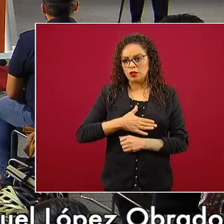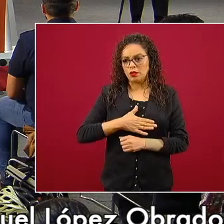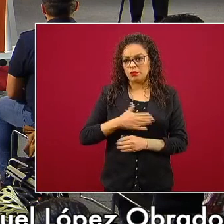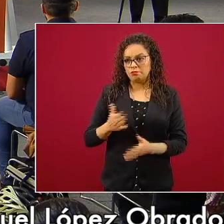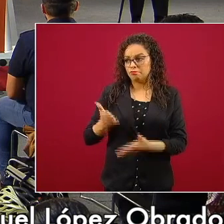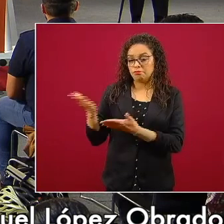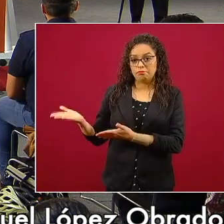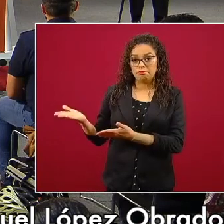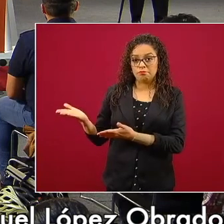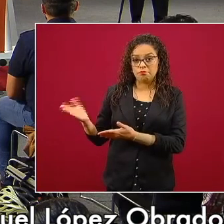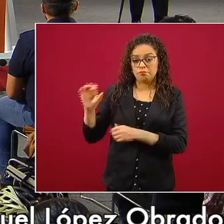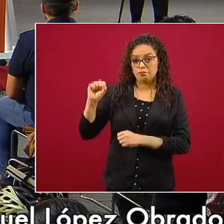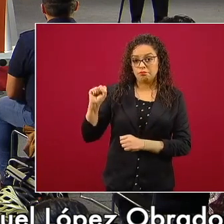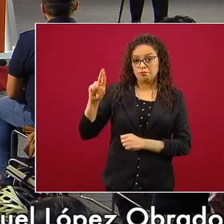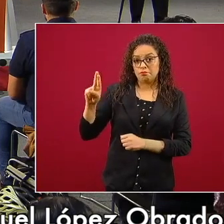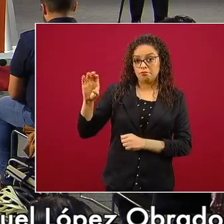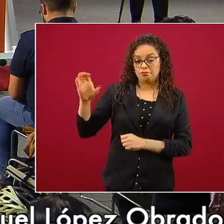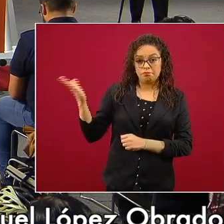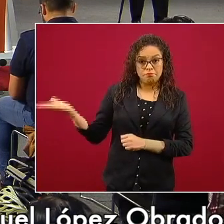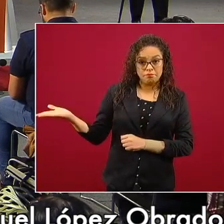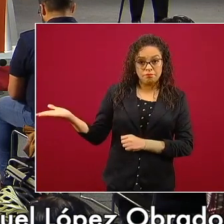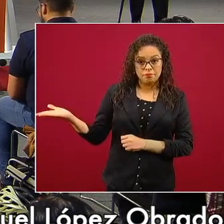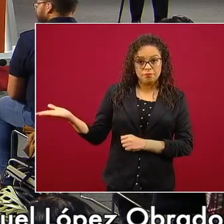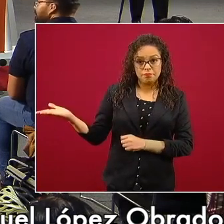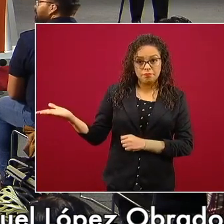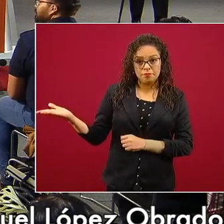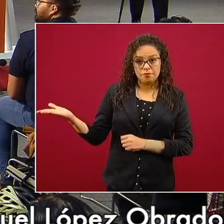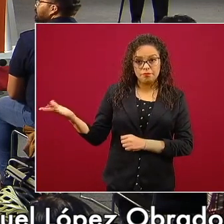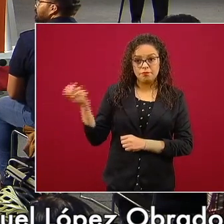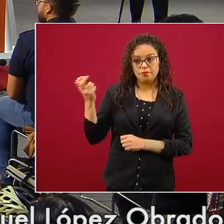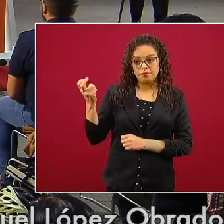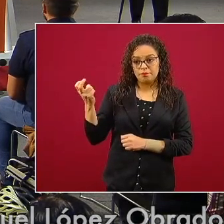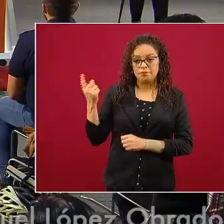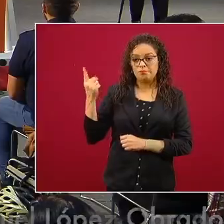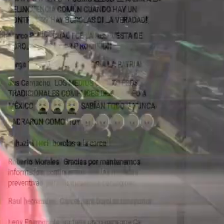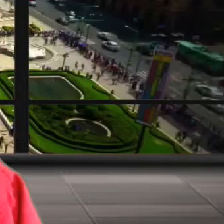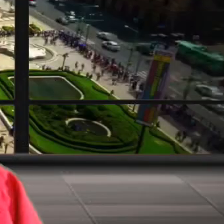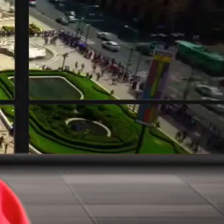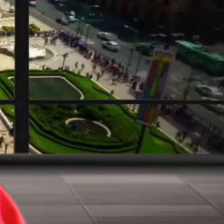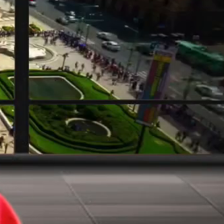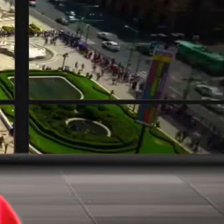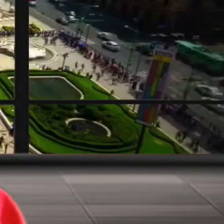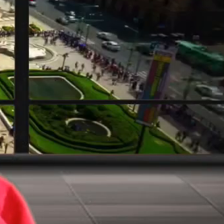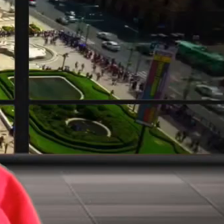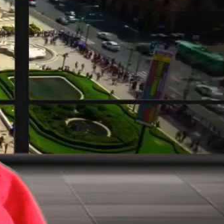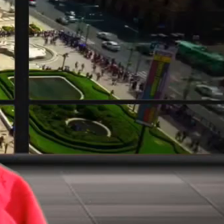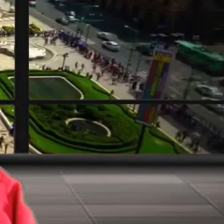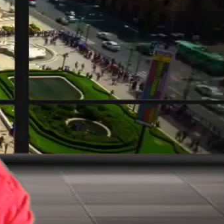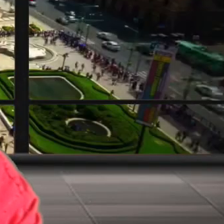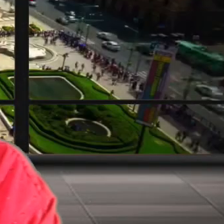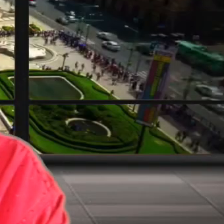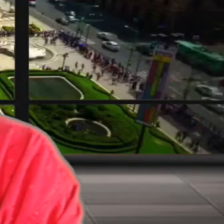el secretario de Relaciones Exteriores para que se proceda. Eso lo pudo haber hecho Calderón, ¿no? Una